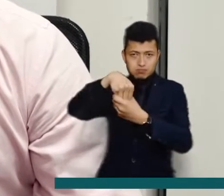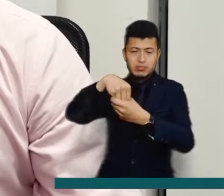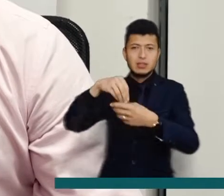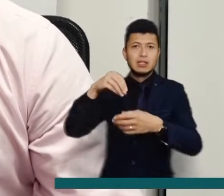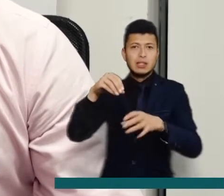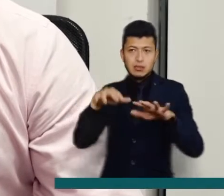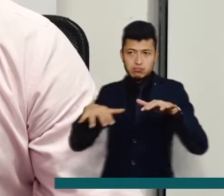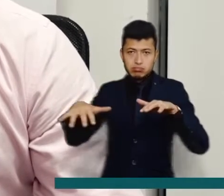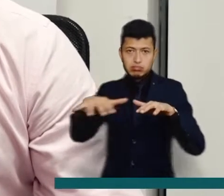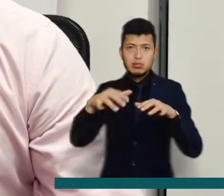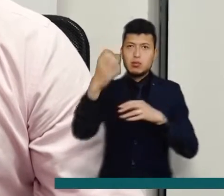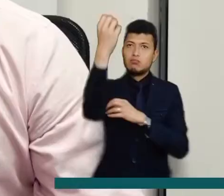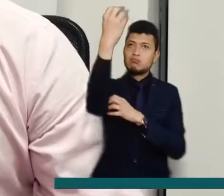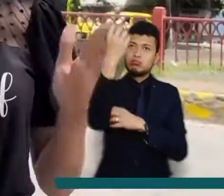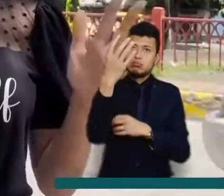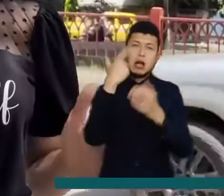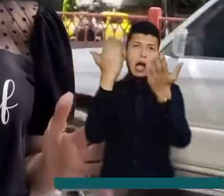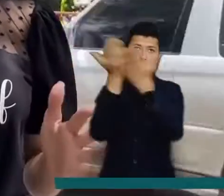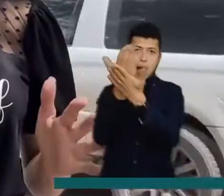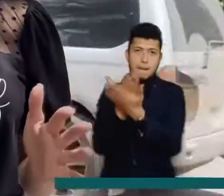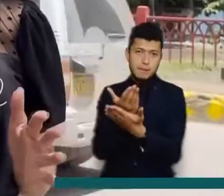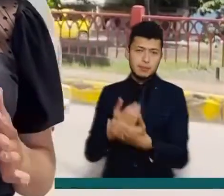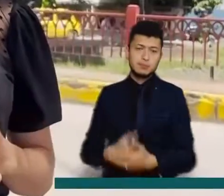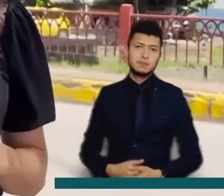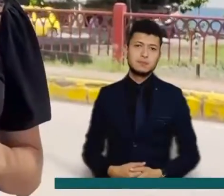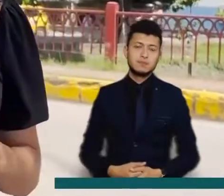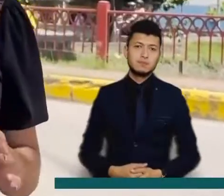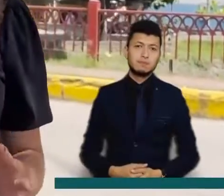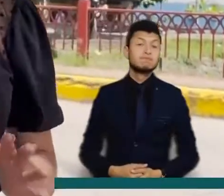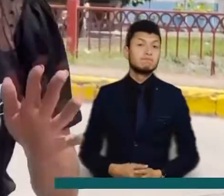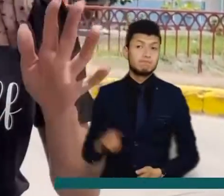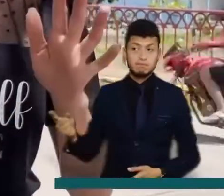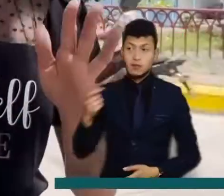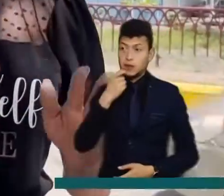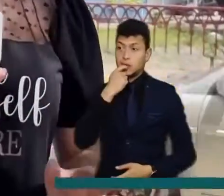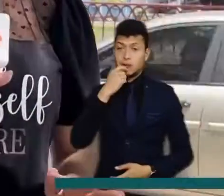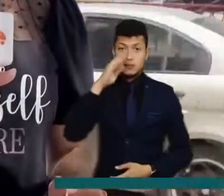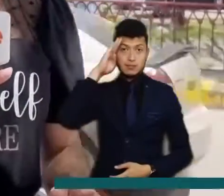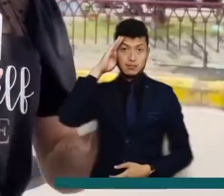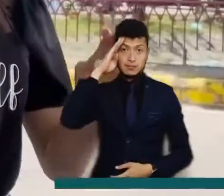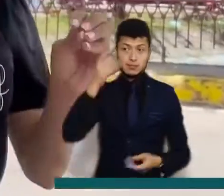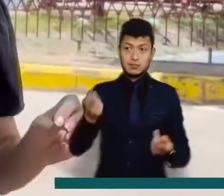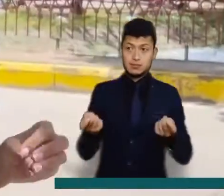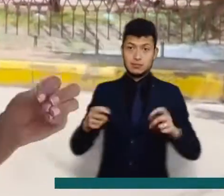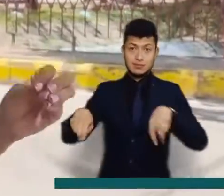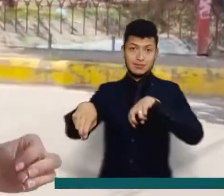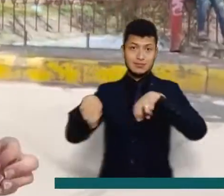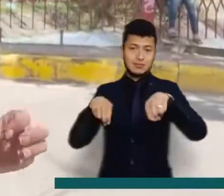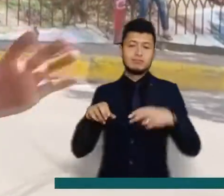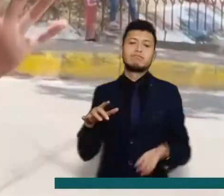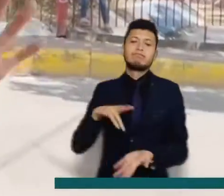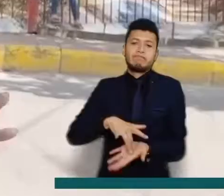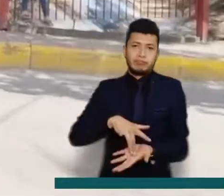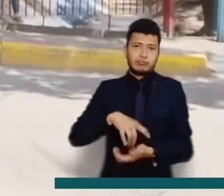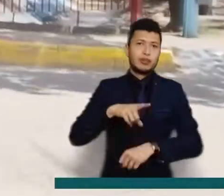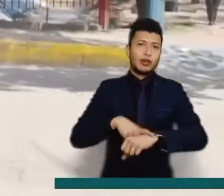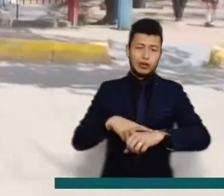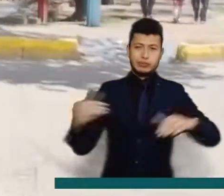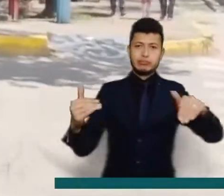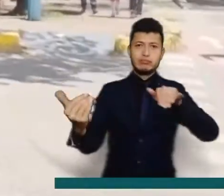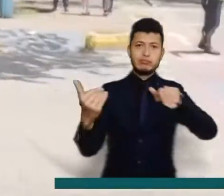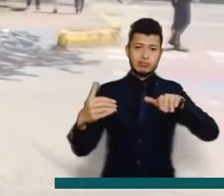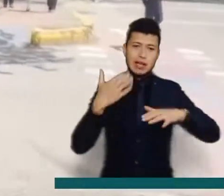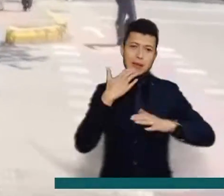cambio de las bombillas. Durante las horas pico, los agentes de tránsito deben hacer presencia en zonas como esta, como la